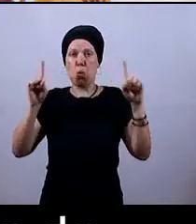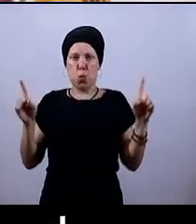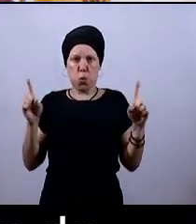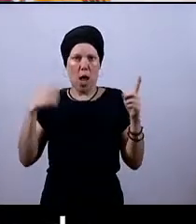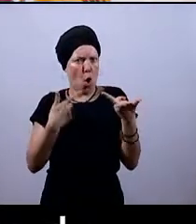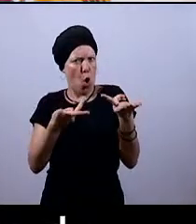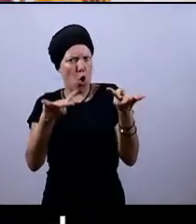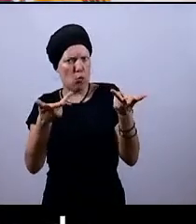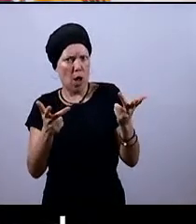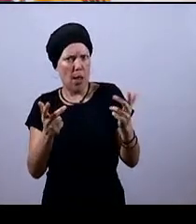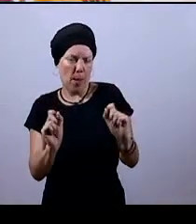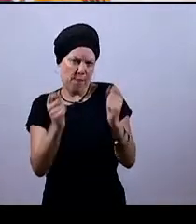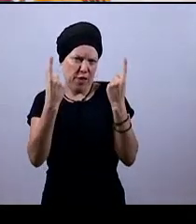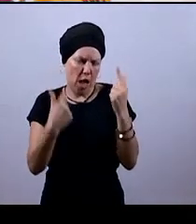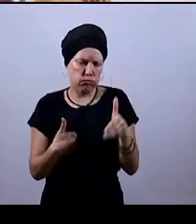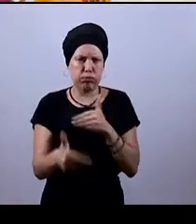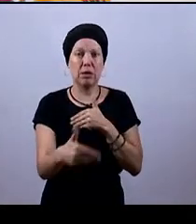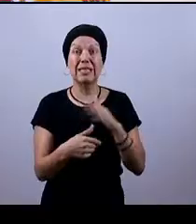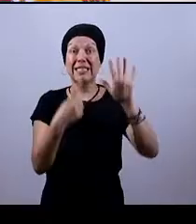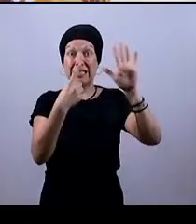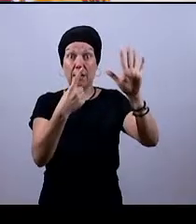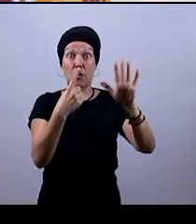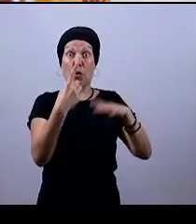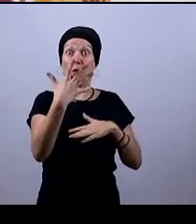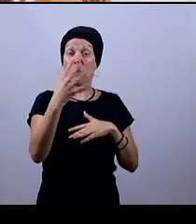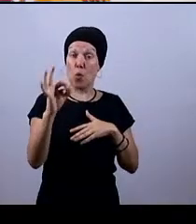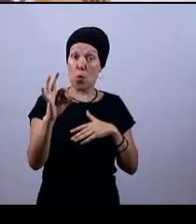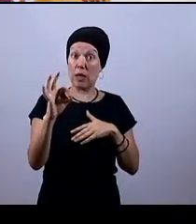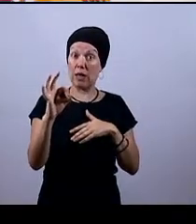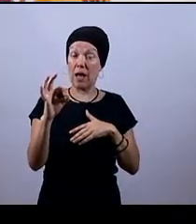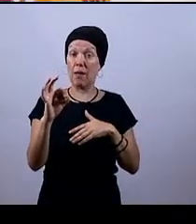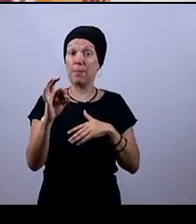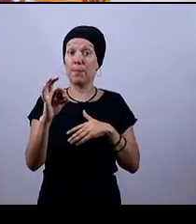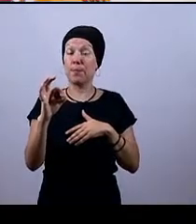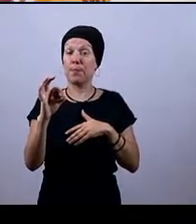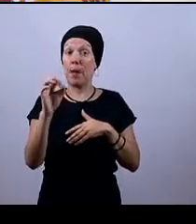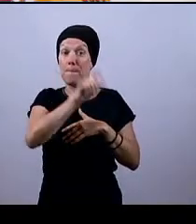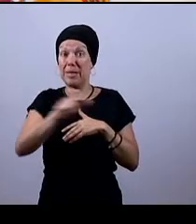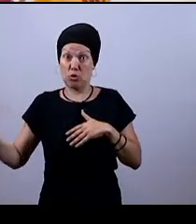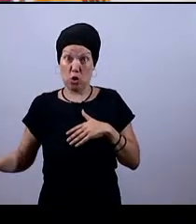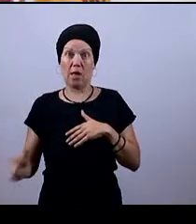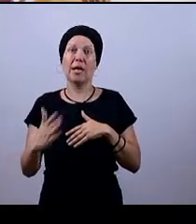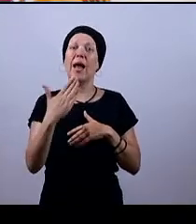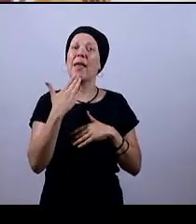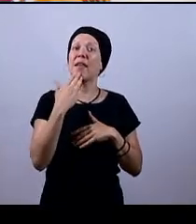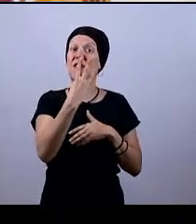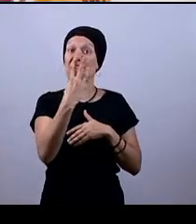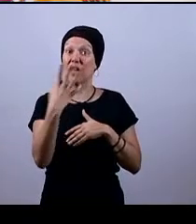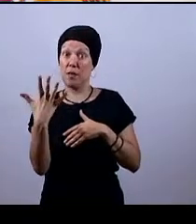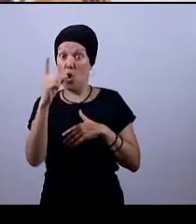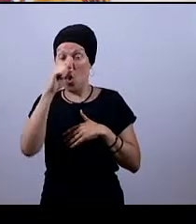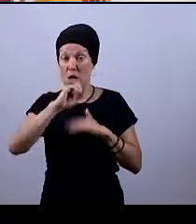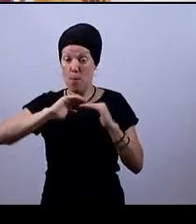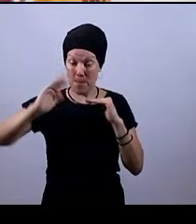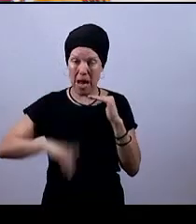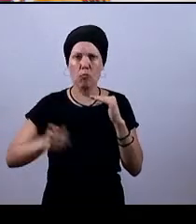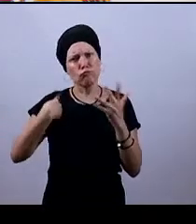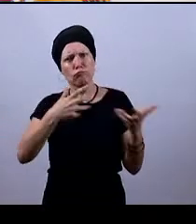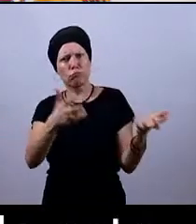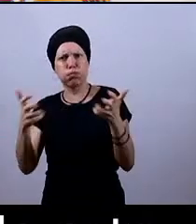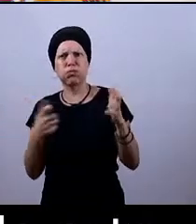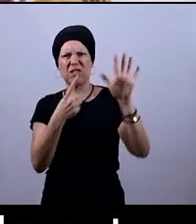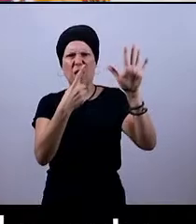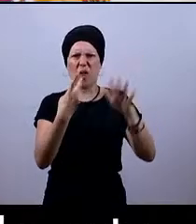vigencia. 650 menores de 36 años extremeños se benefician de este aval. Tienen